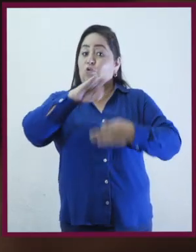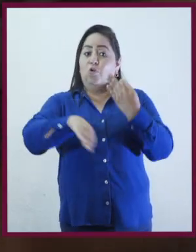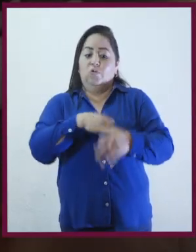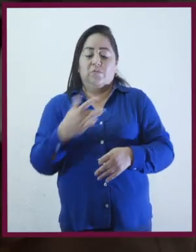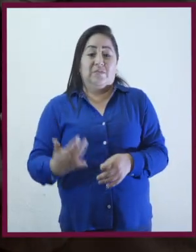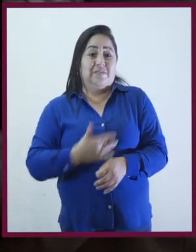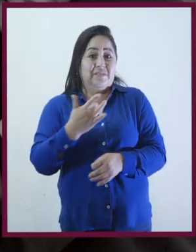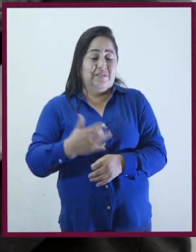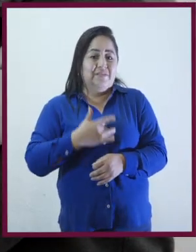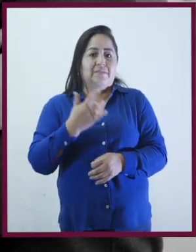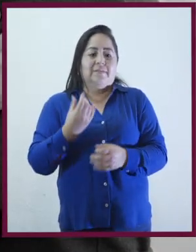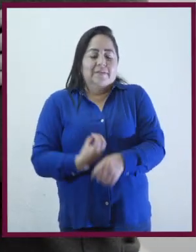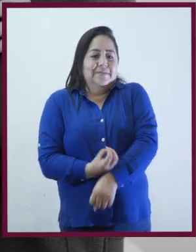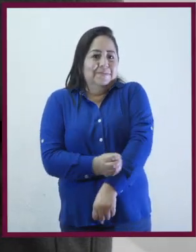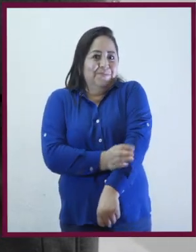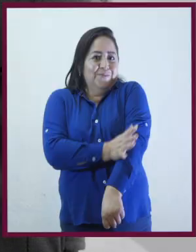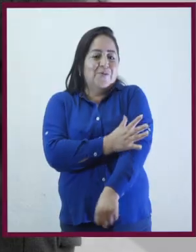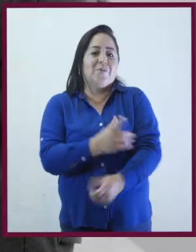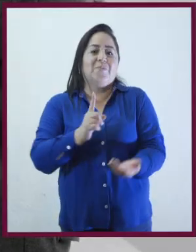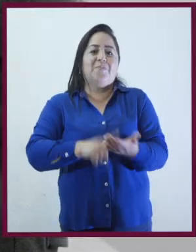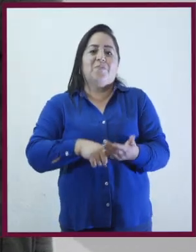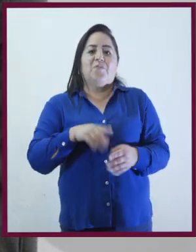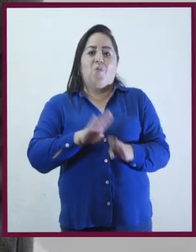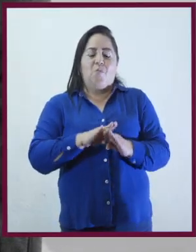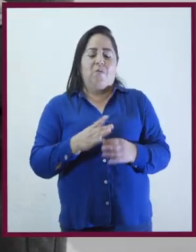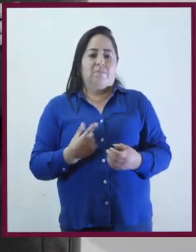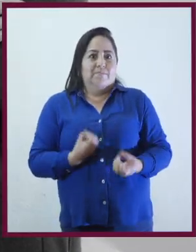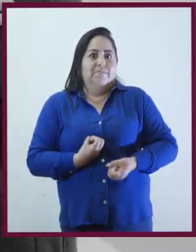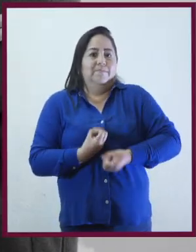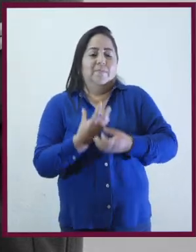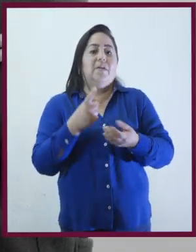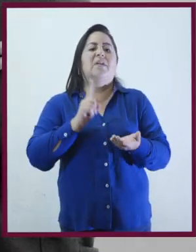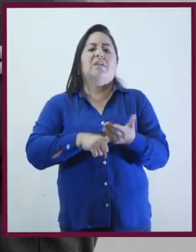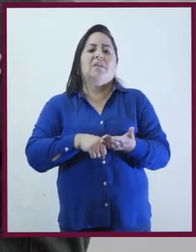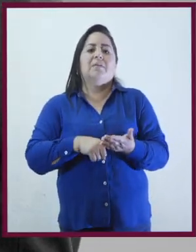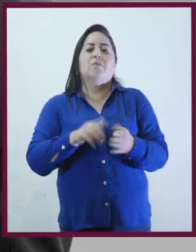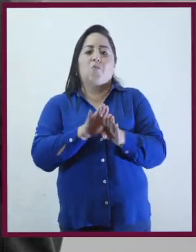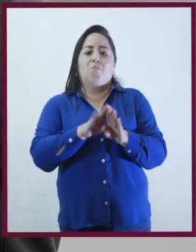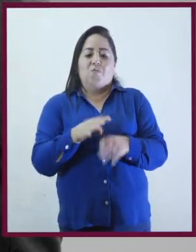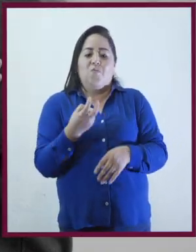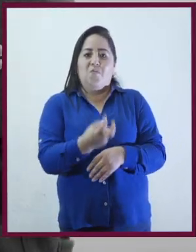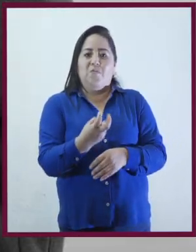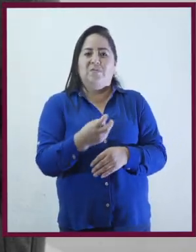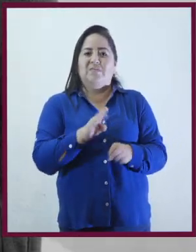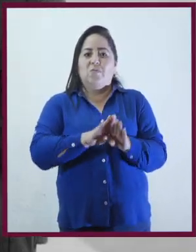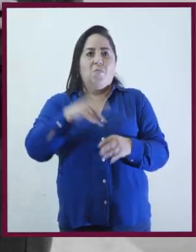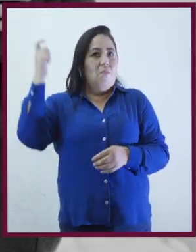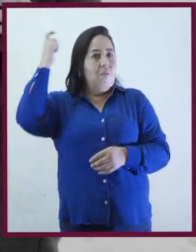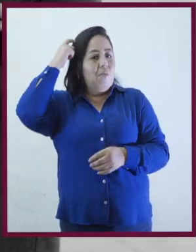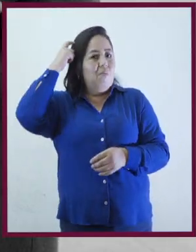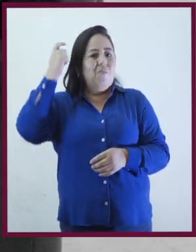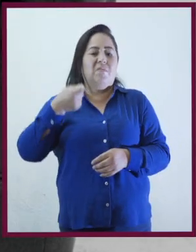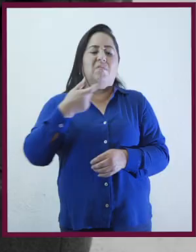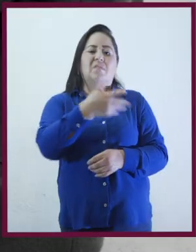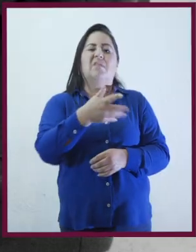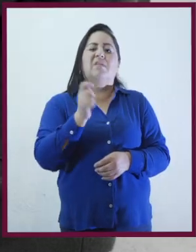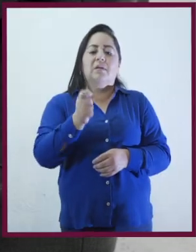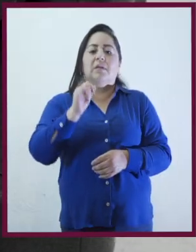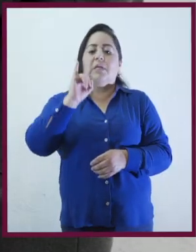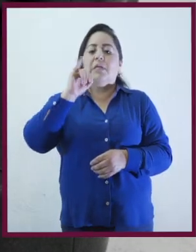los sentimientos, las emociones y los actos impulsivos se cocinan en esta parte de la mente que